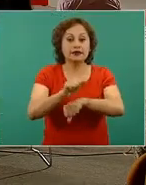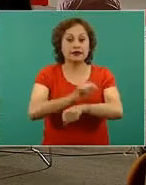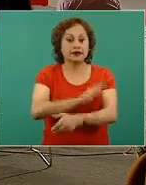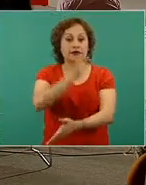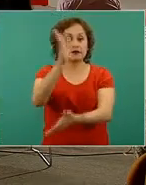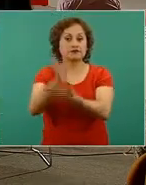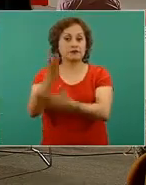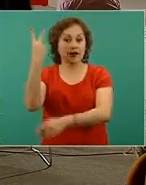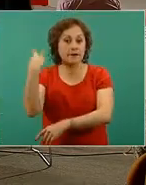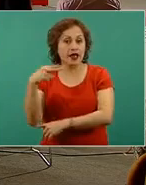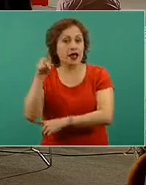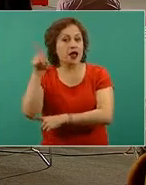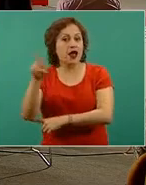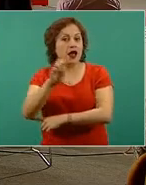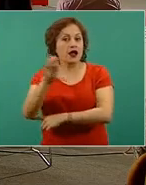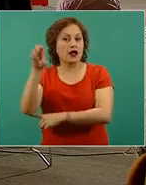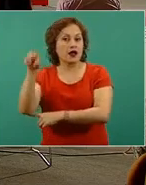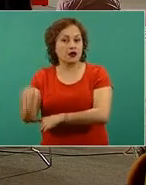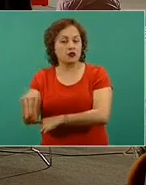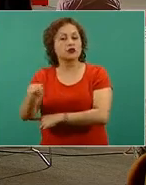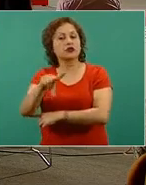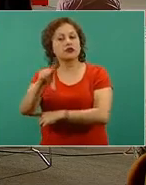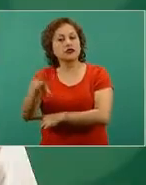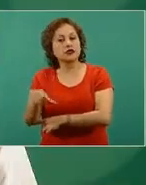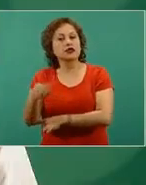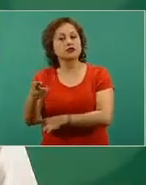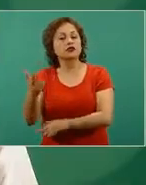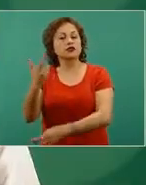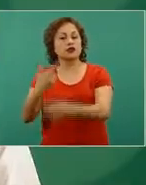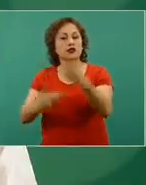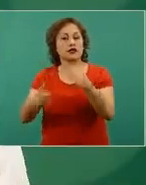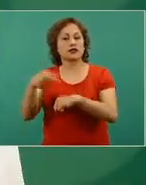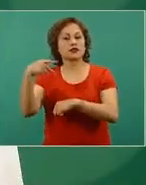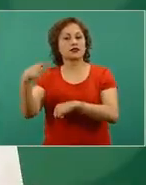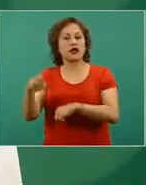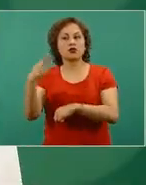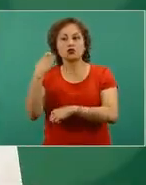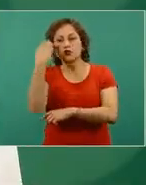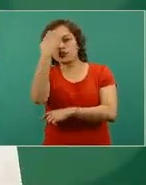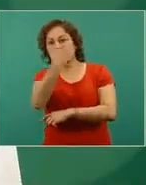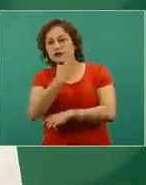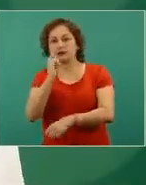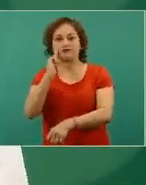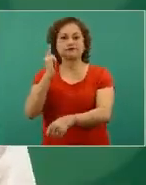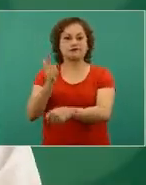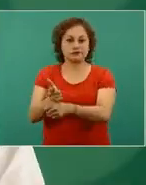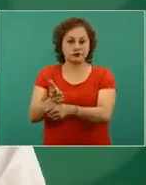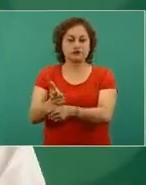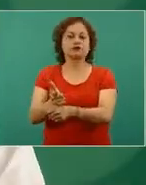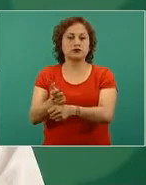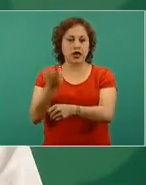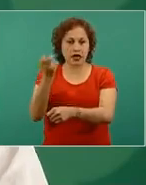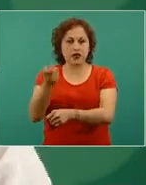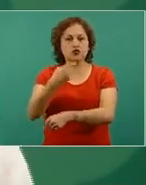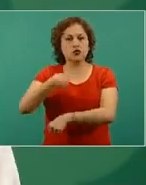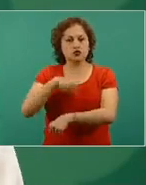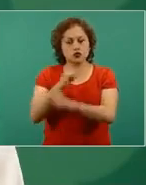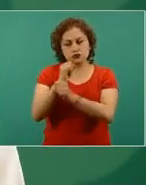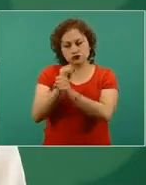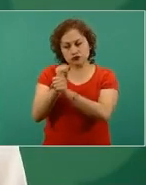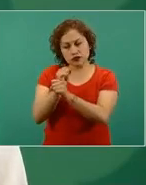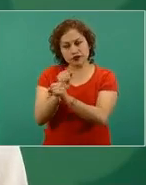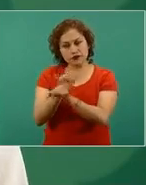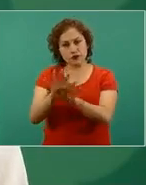regresaron y la confusión que hubo respecto a su diagnóstico. Tenemos actualización de lo que hemos estado trabajando junto